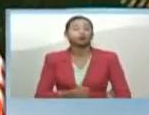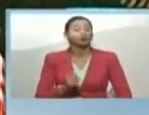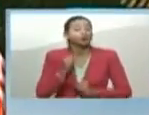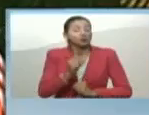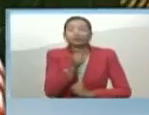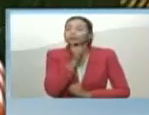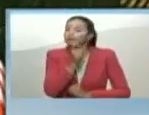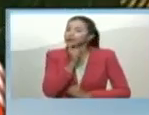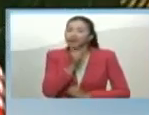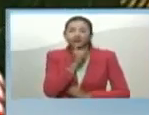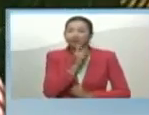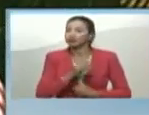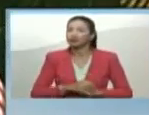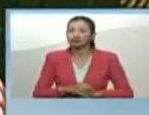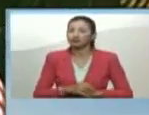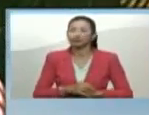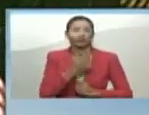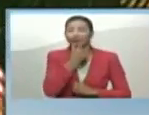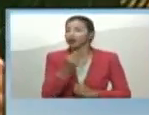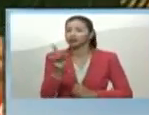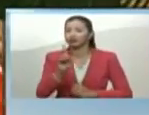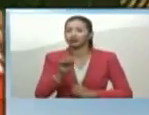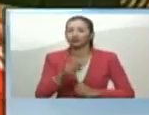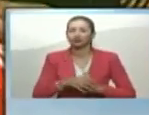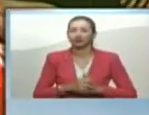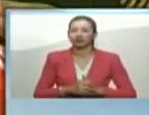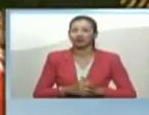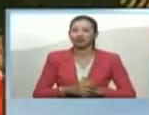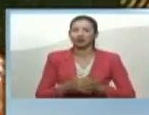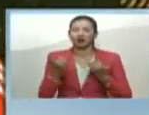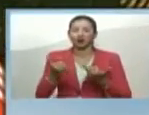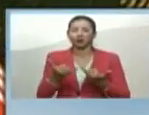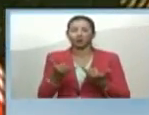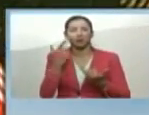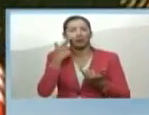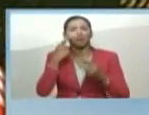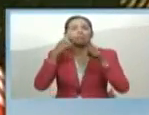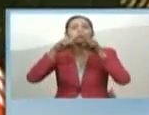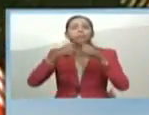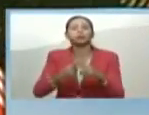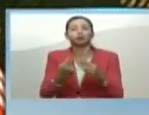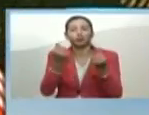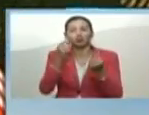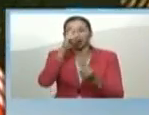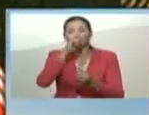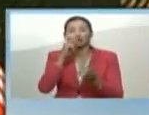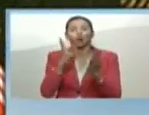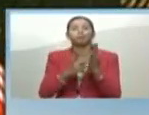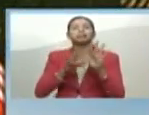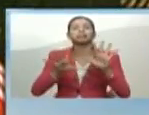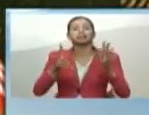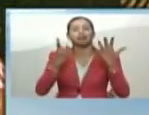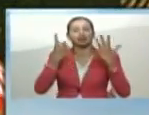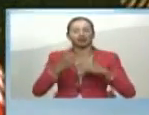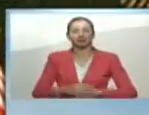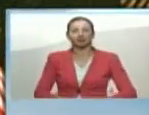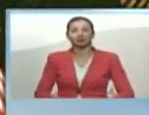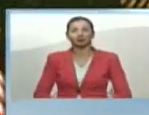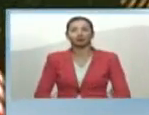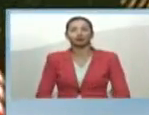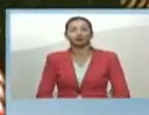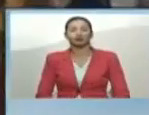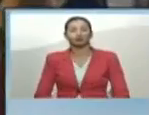pariendo por eso es que vamos a verlo en el presupuesto 2016 vicepresidente al